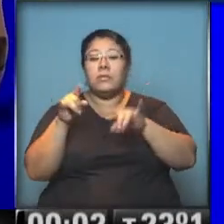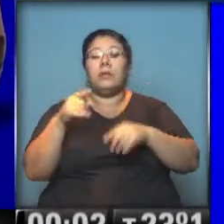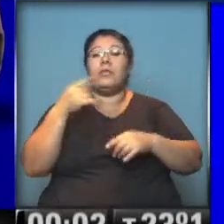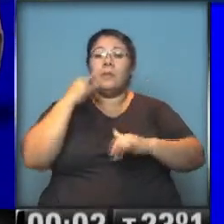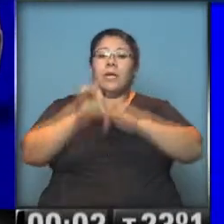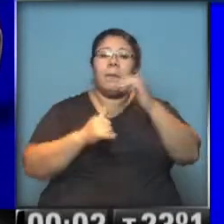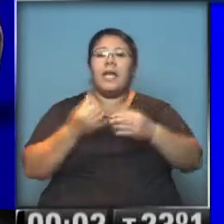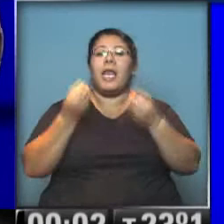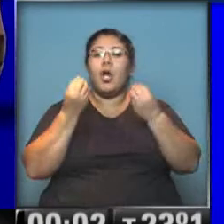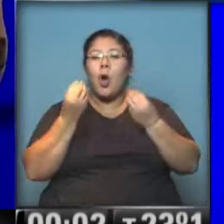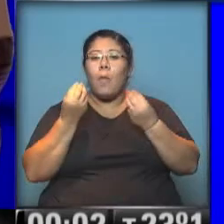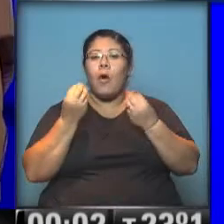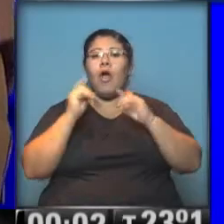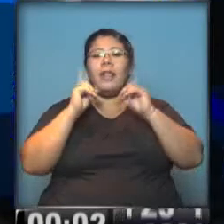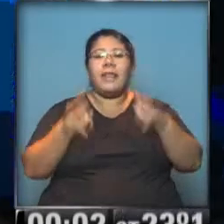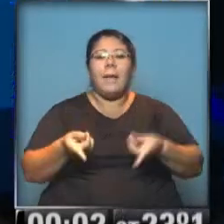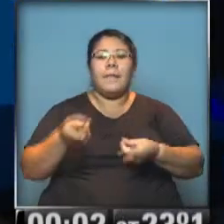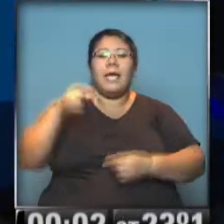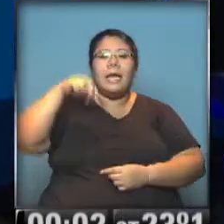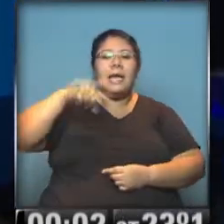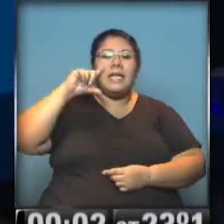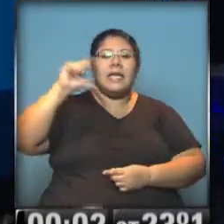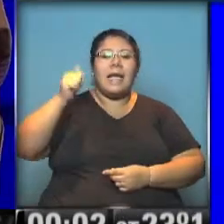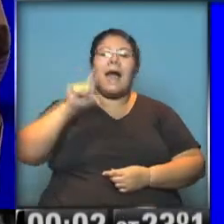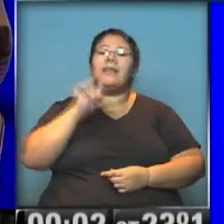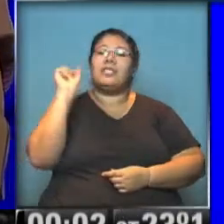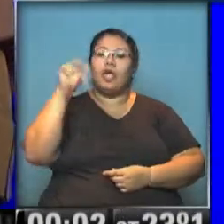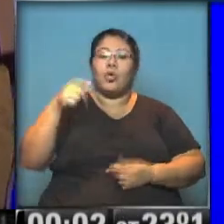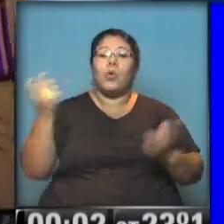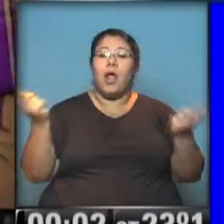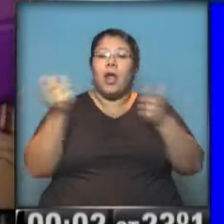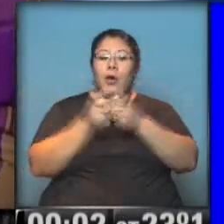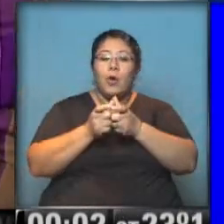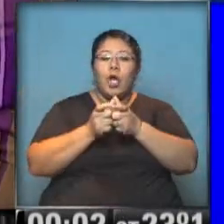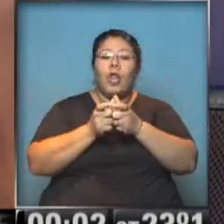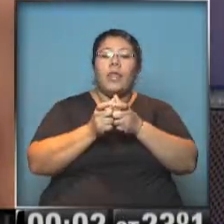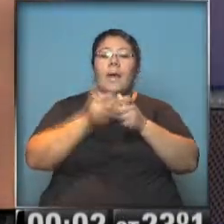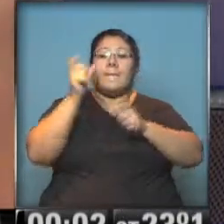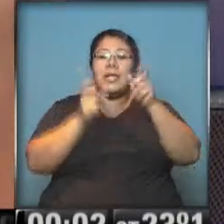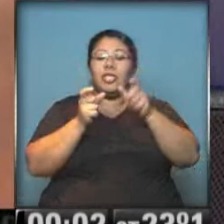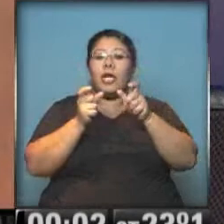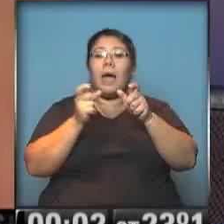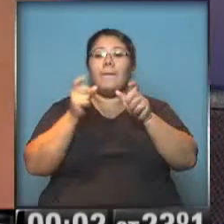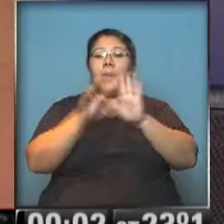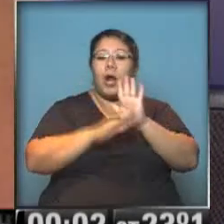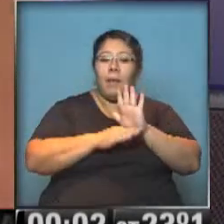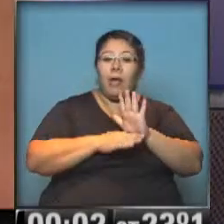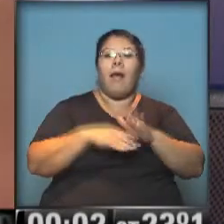registran en Argentina y vamos a hablar de un Nicatón, un encuentro de programadores para analizar información sobre dominios argentinos. Prometido entonces